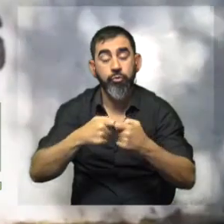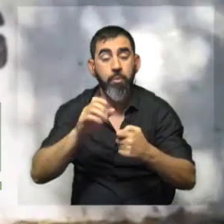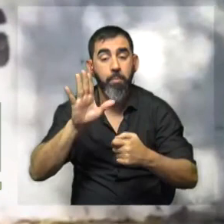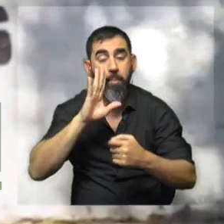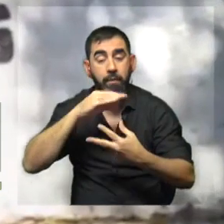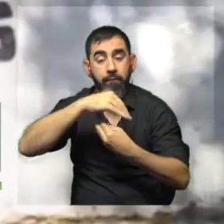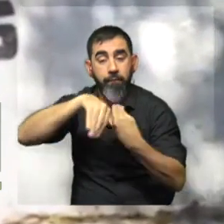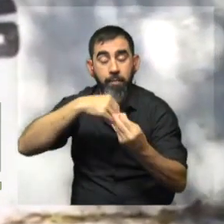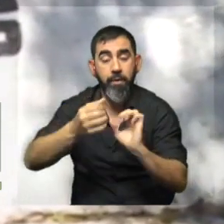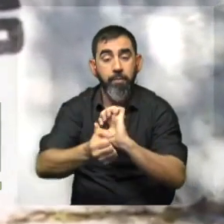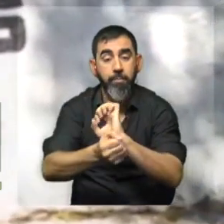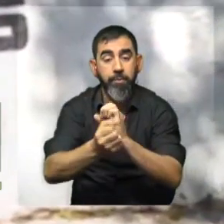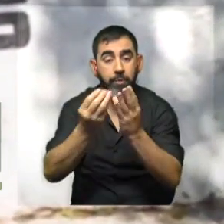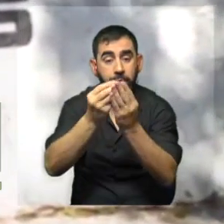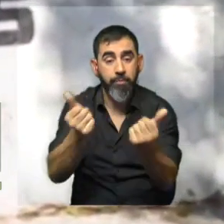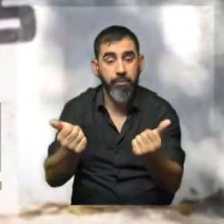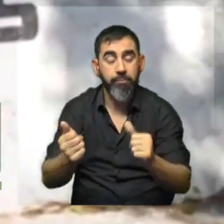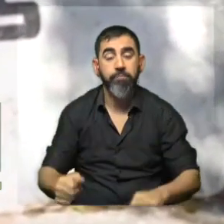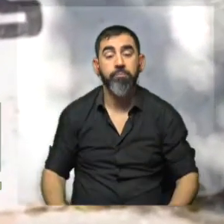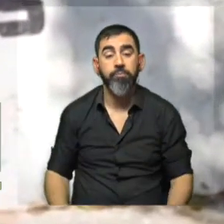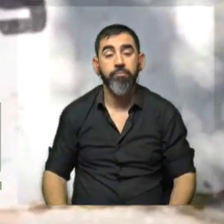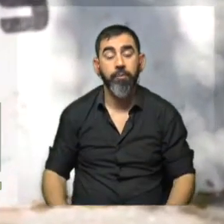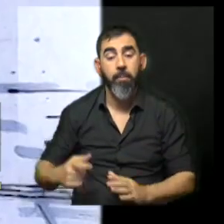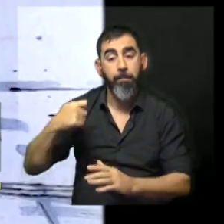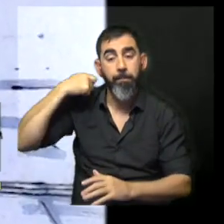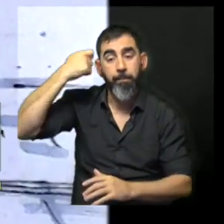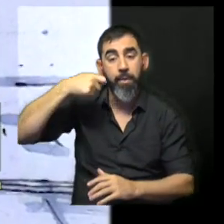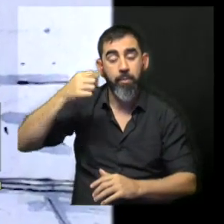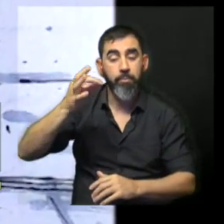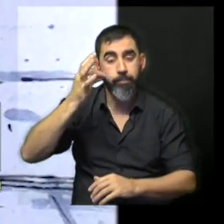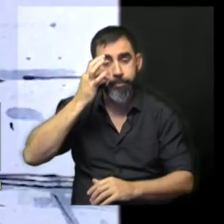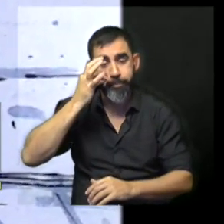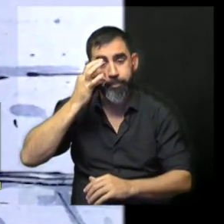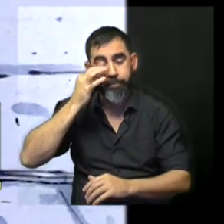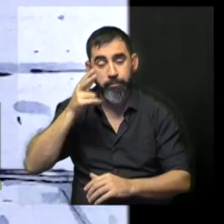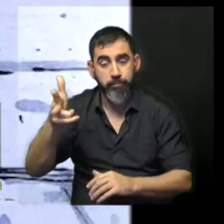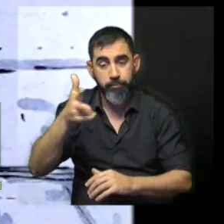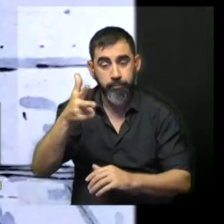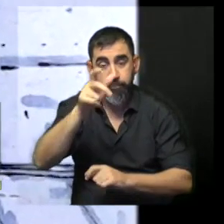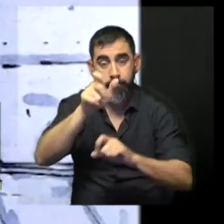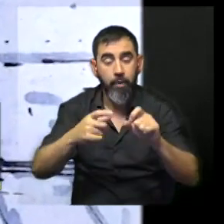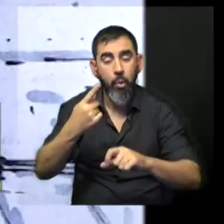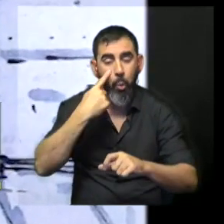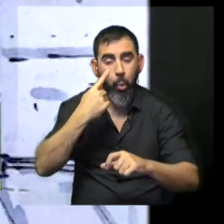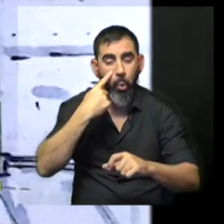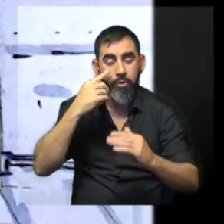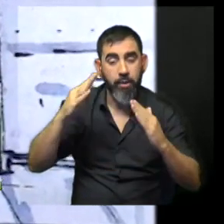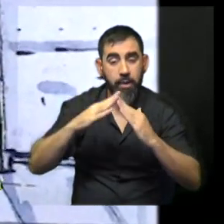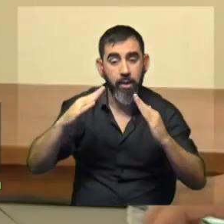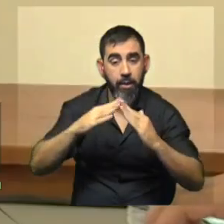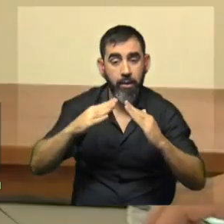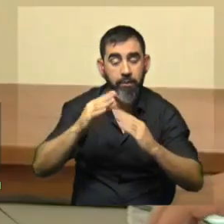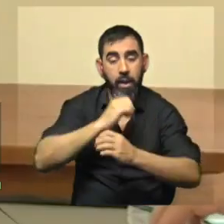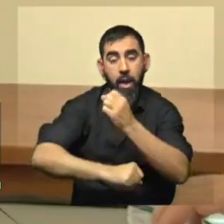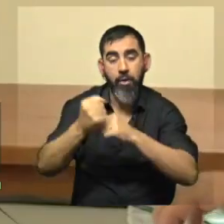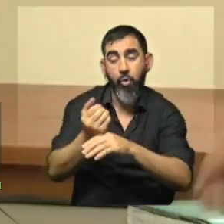y Familiares de Detenidos Desaparecidos. La película reúne testimonios audiovisuales de personas que conocieron la casa de Luisa en los